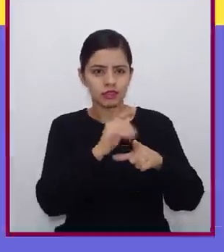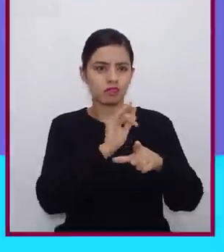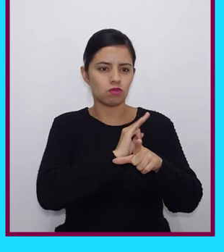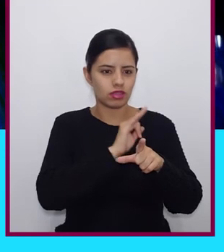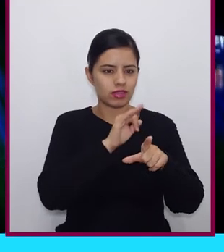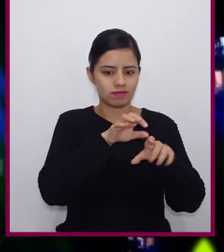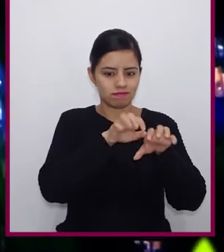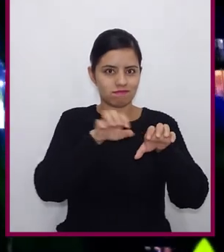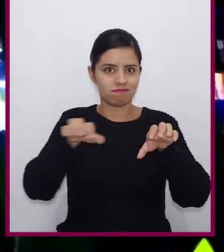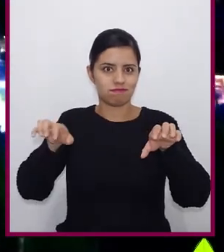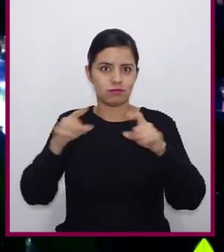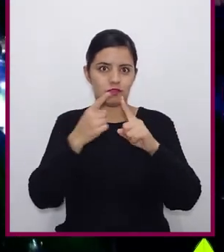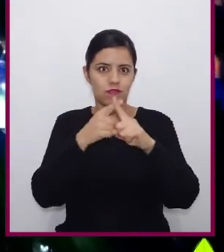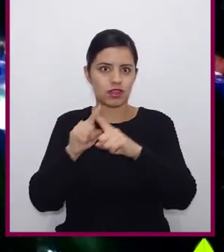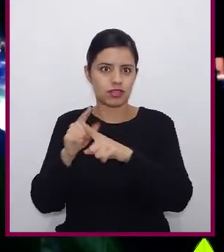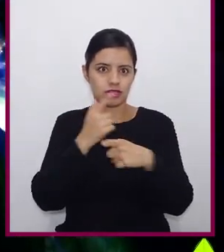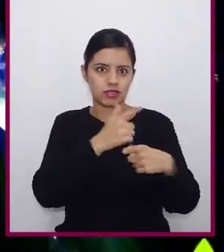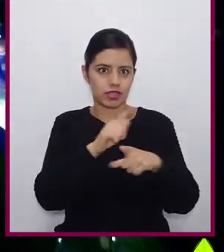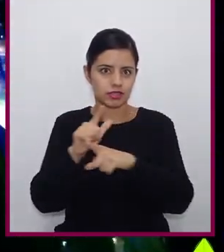objetos.